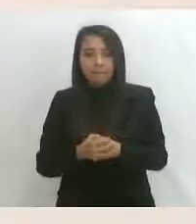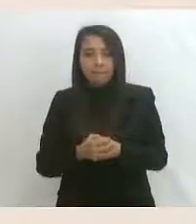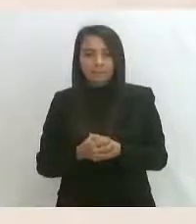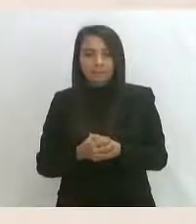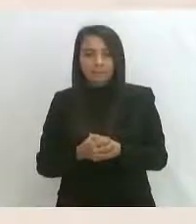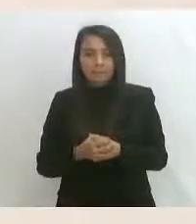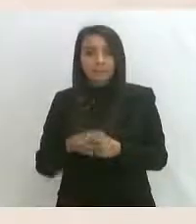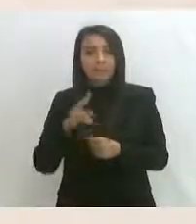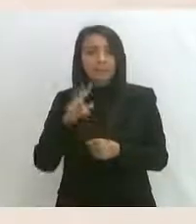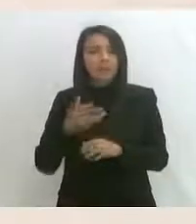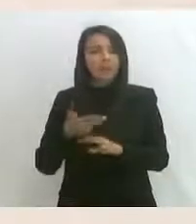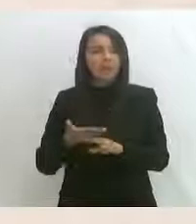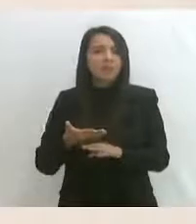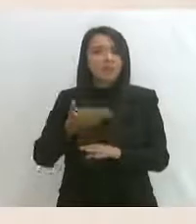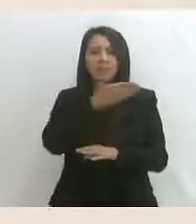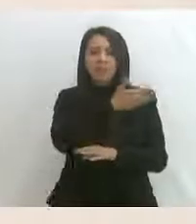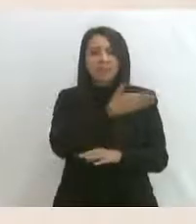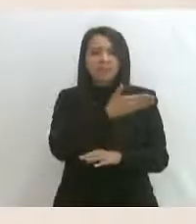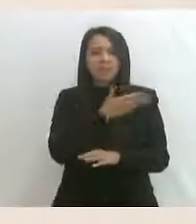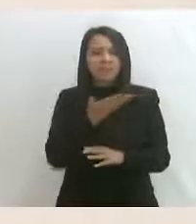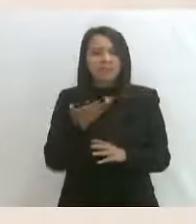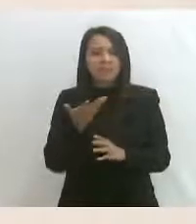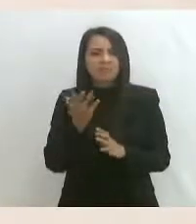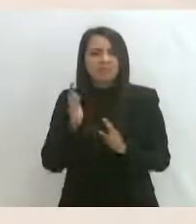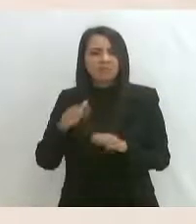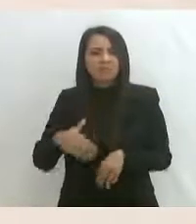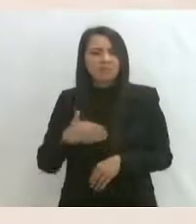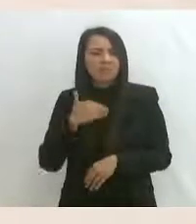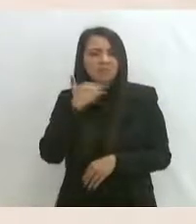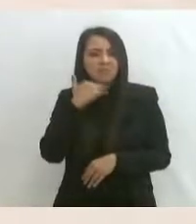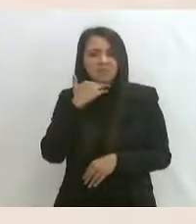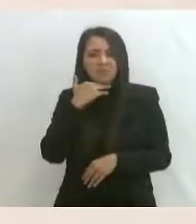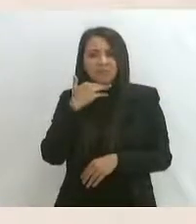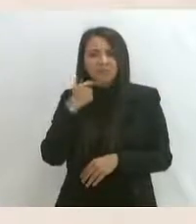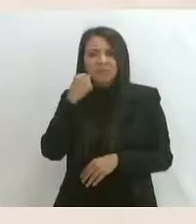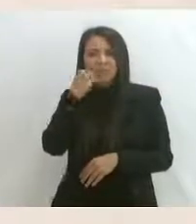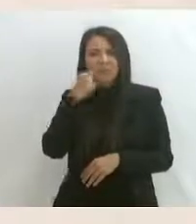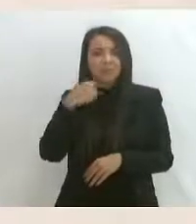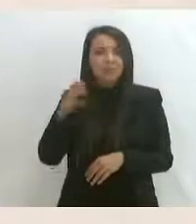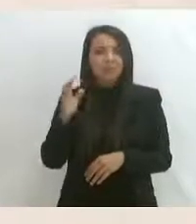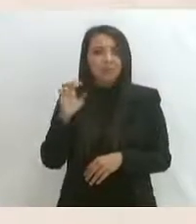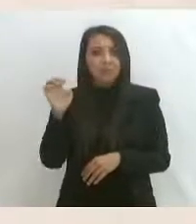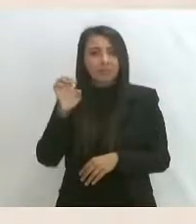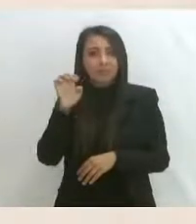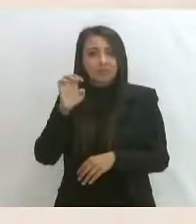pues no importaba, lo dije ayer en Ensenada,